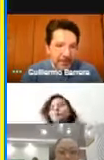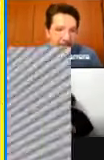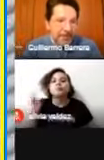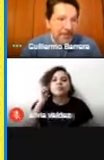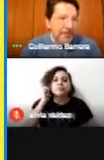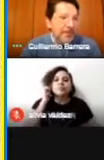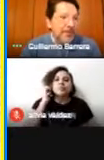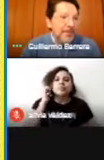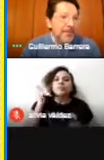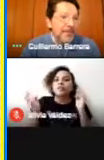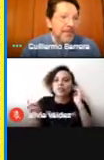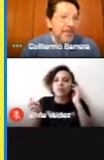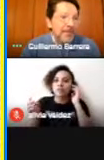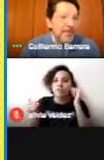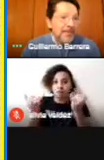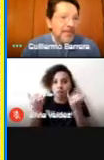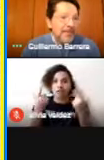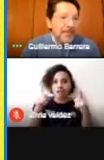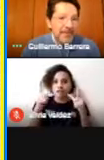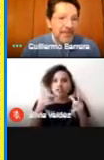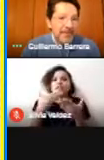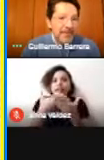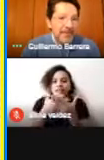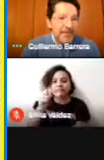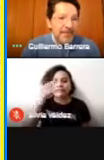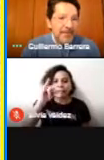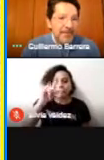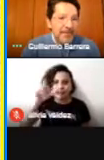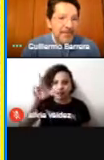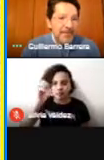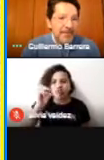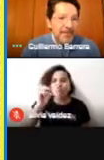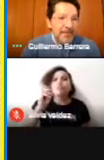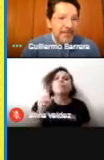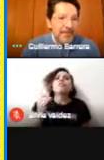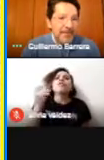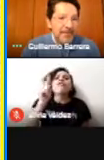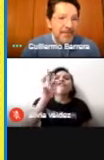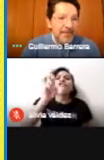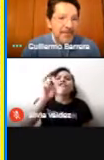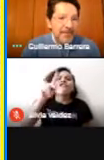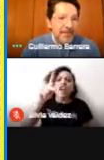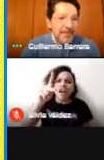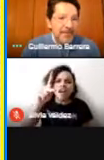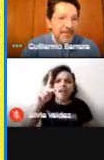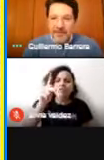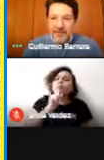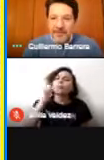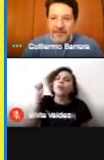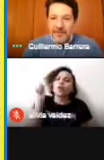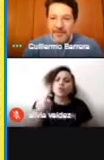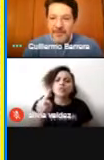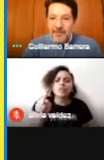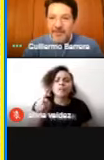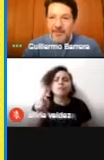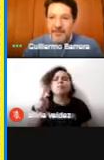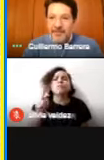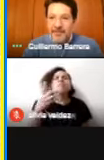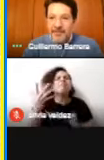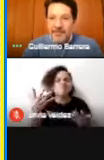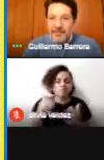Bueno, mientras tanto, listo, Guillermo, muchas gracias. Bueno, Fran Olaya Vanegas pregunta lo